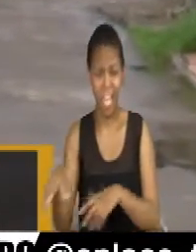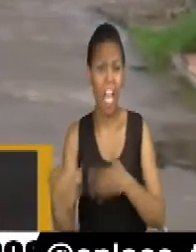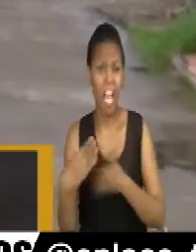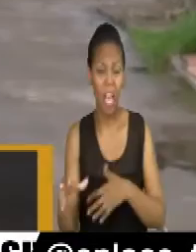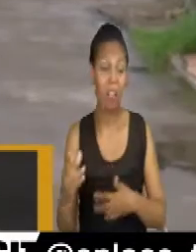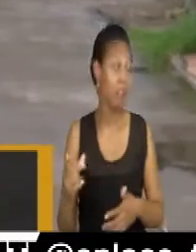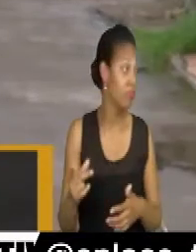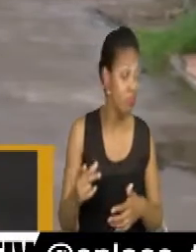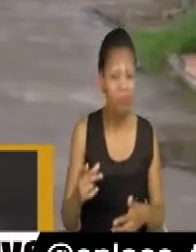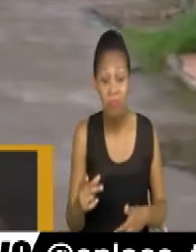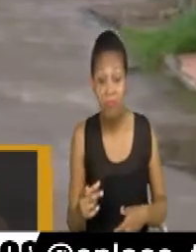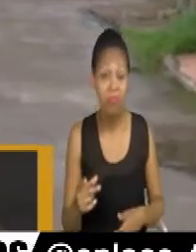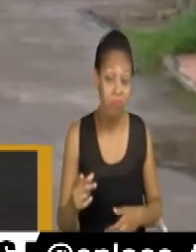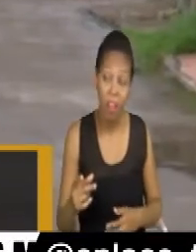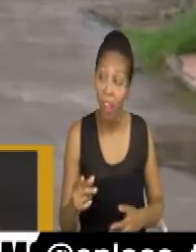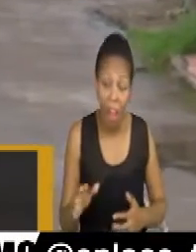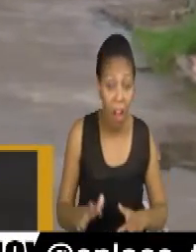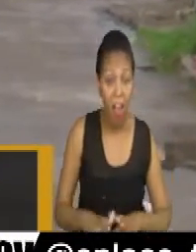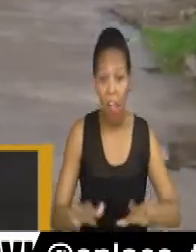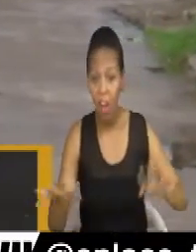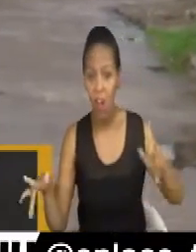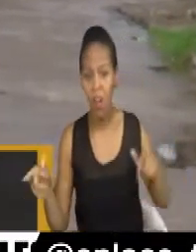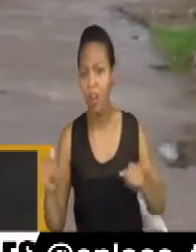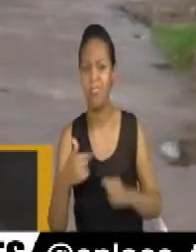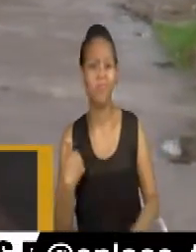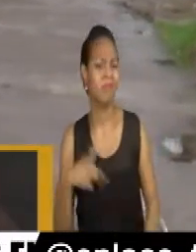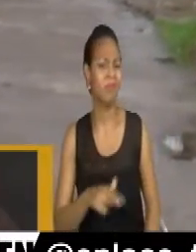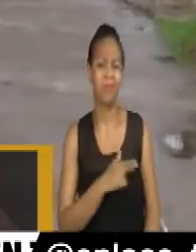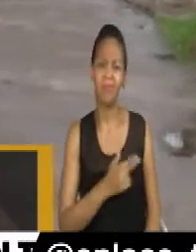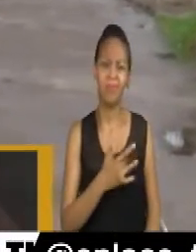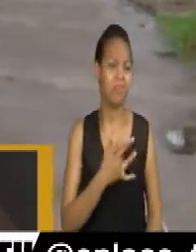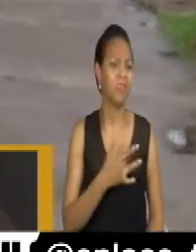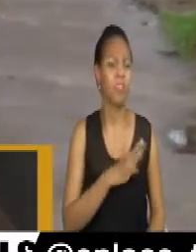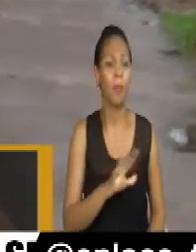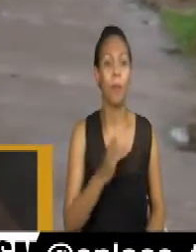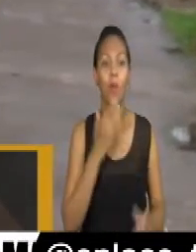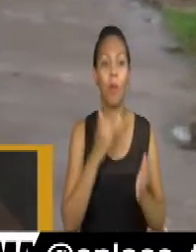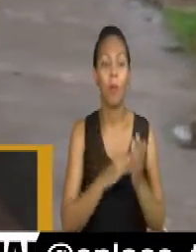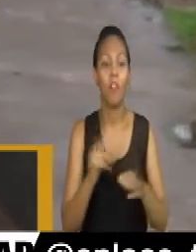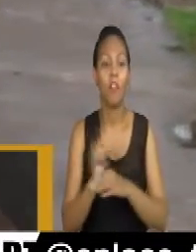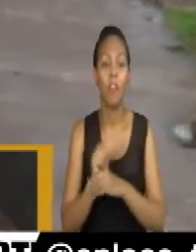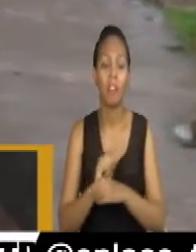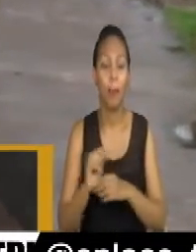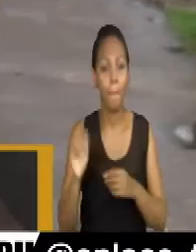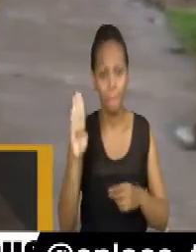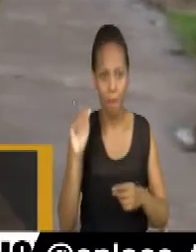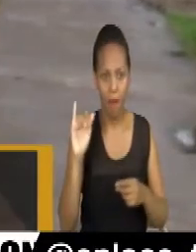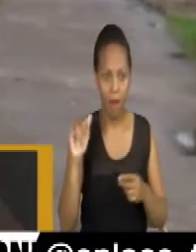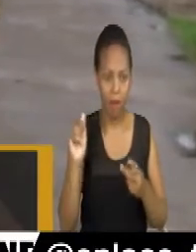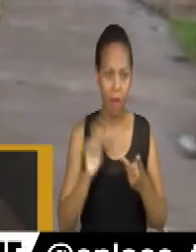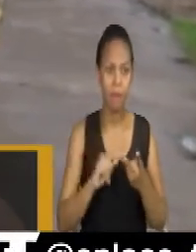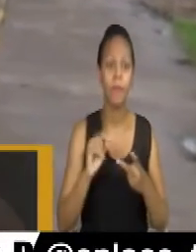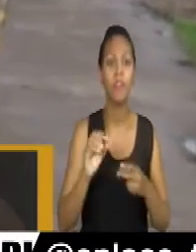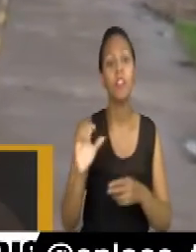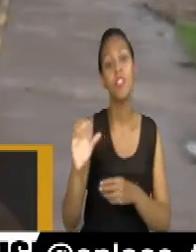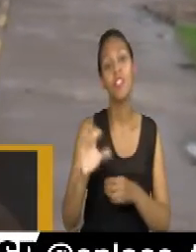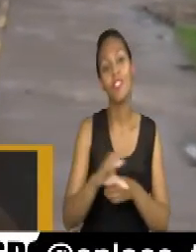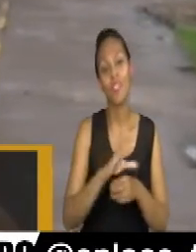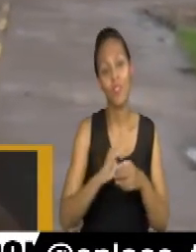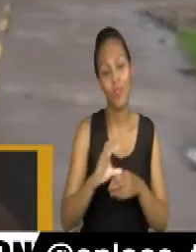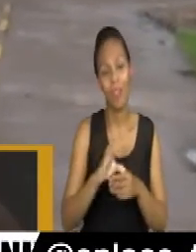ellos. Tanto La Floresta Baja, Ciudad Bolívar, Miradores del Cacique y toda la parte industrial.